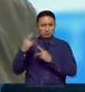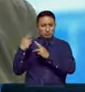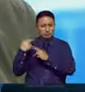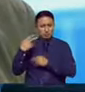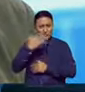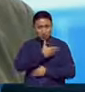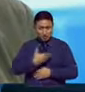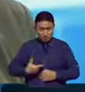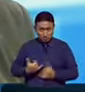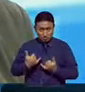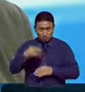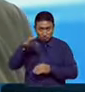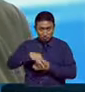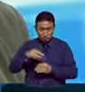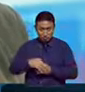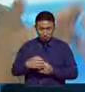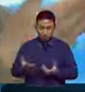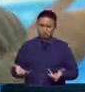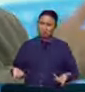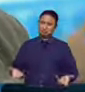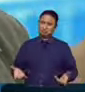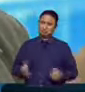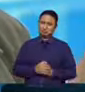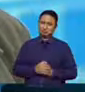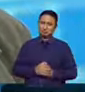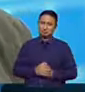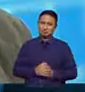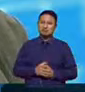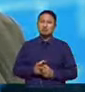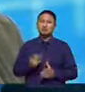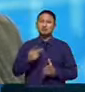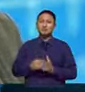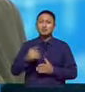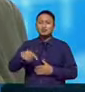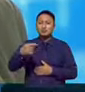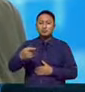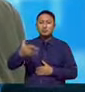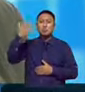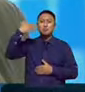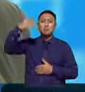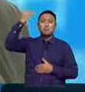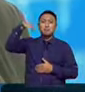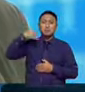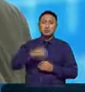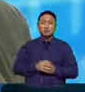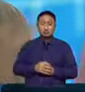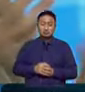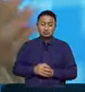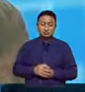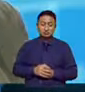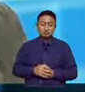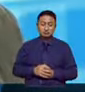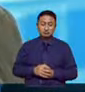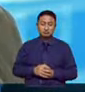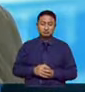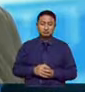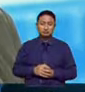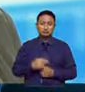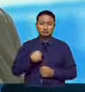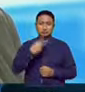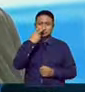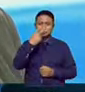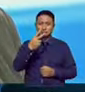aún más el día de las elecciones. Y lo que ha acontecido los días anteriores, sus intervenciones frecuentes, yo vi